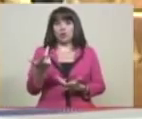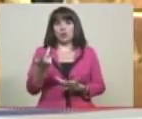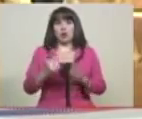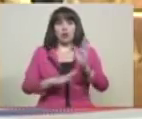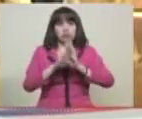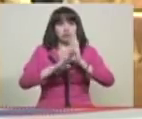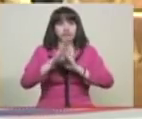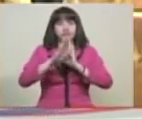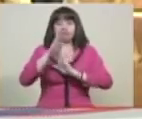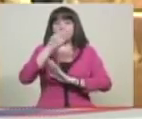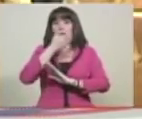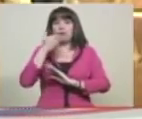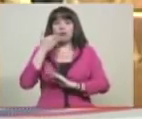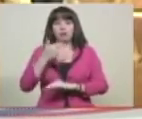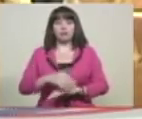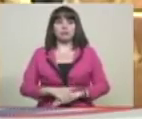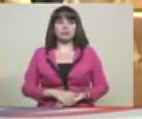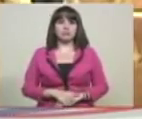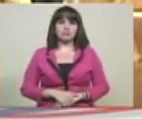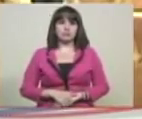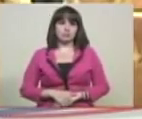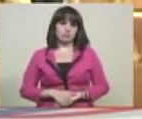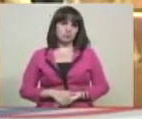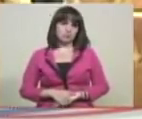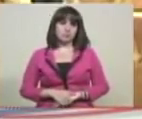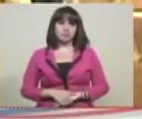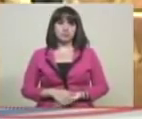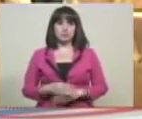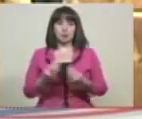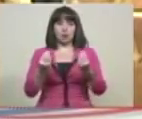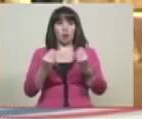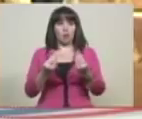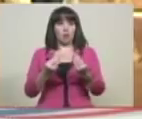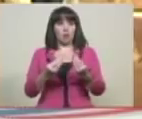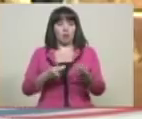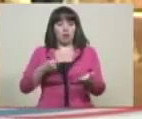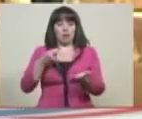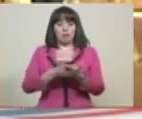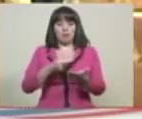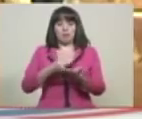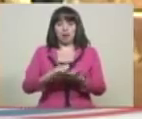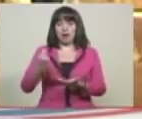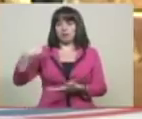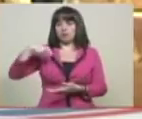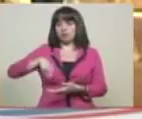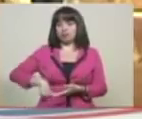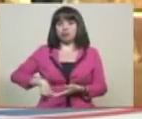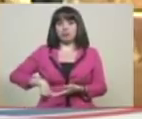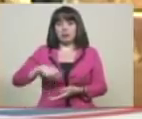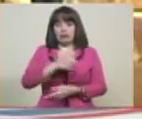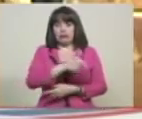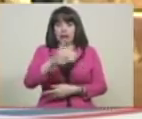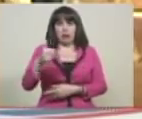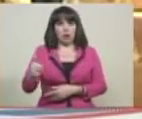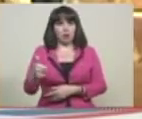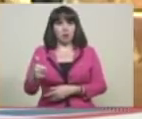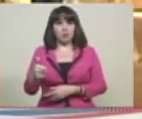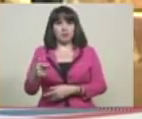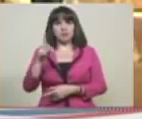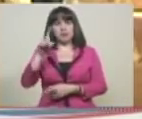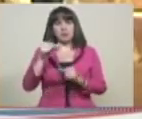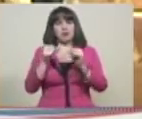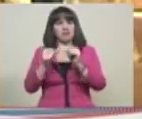crecimiento económico, tiene que ser el proceso de fijación de salario permanente y tiene que ser el proceso de